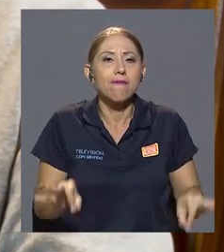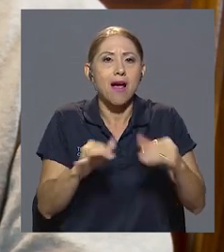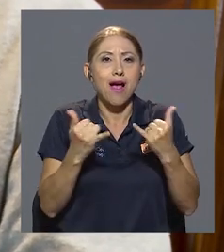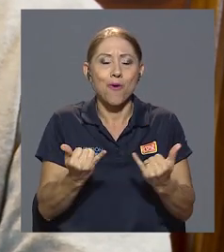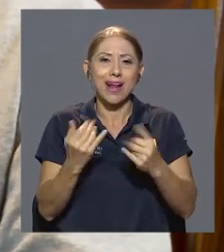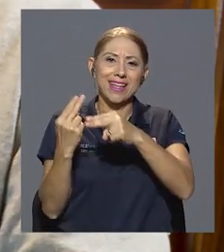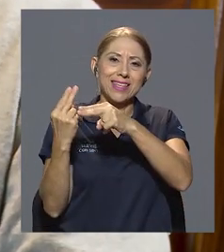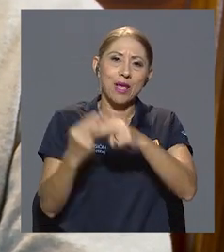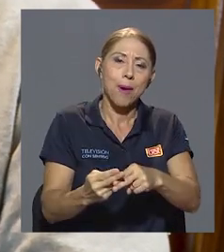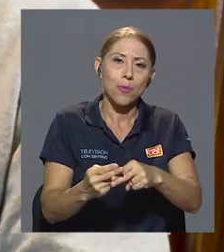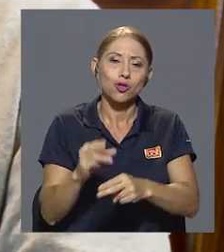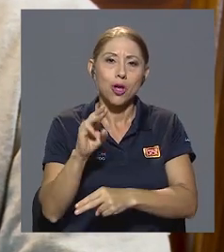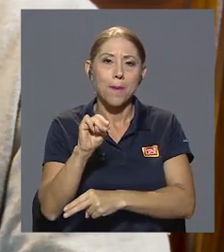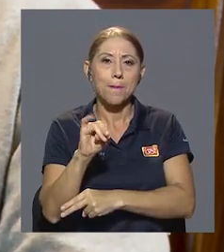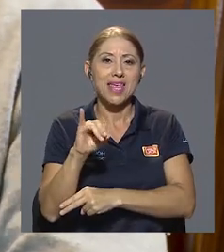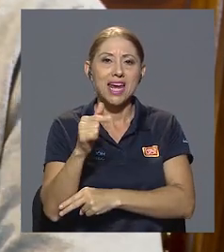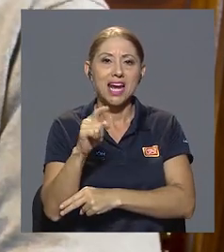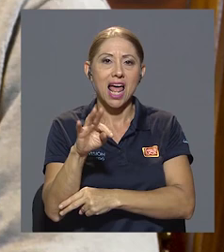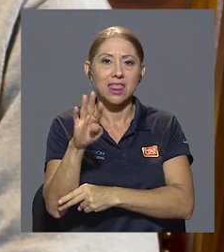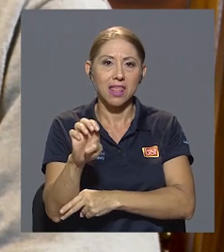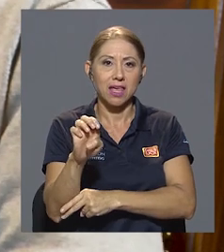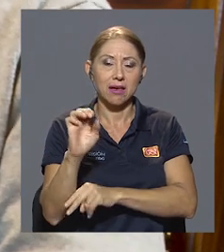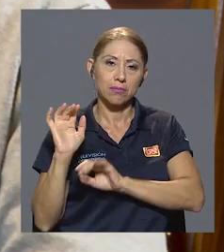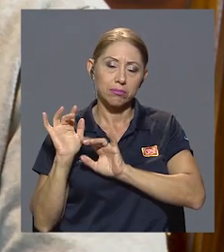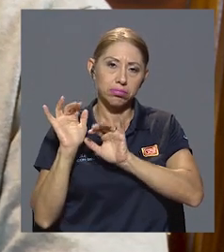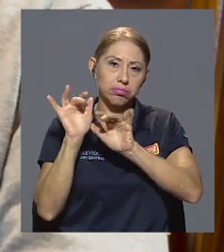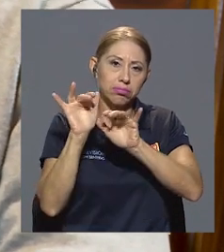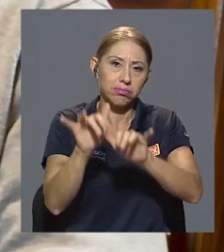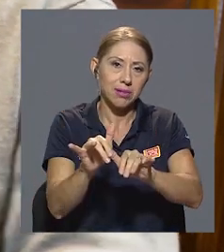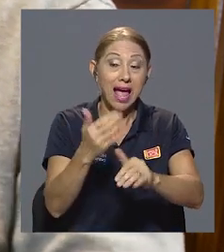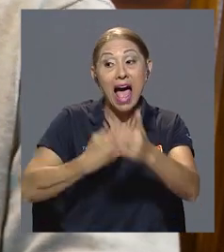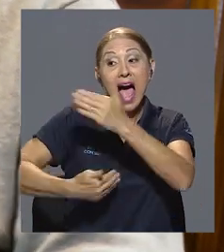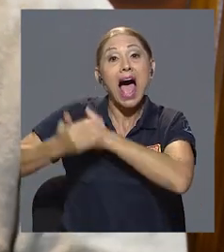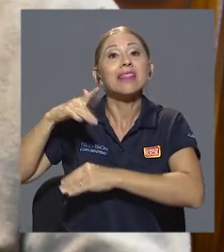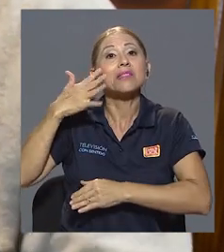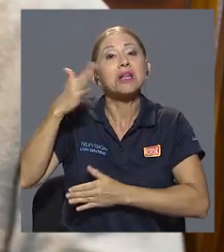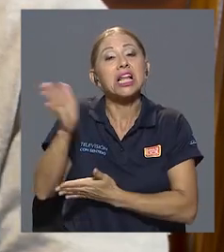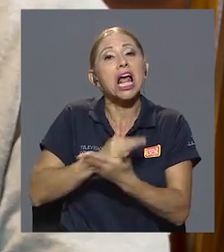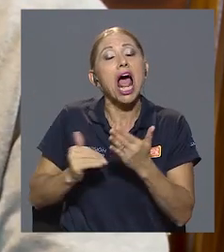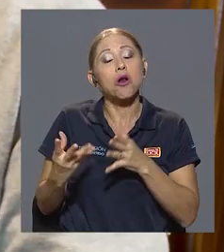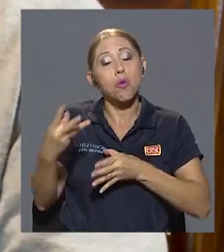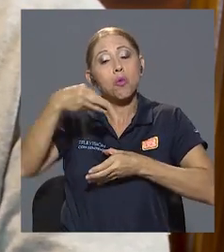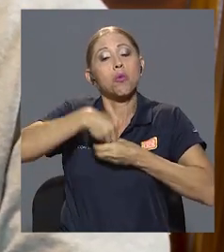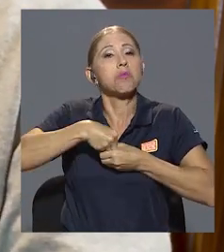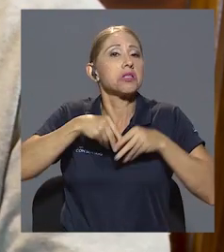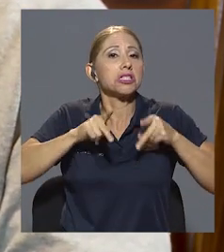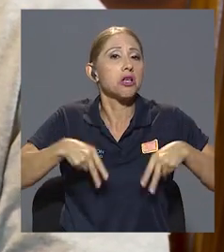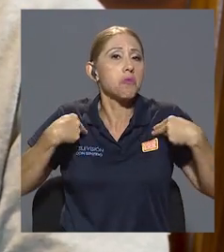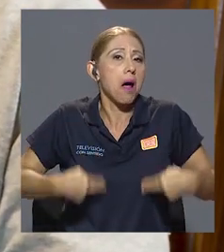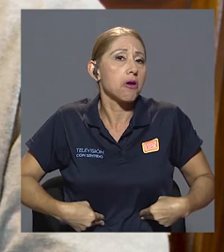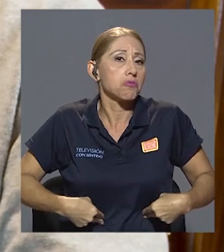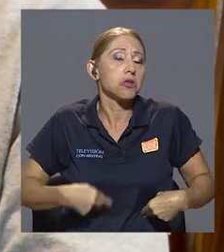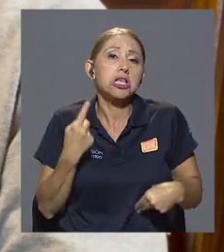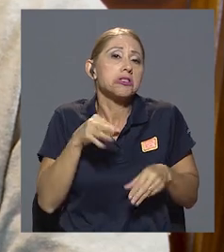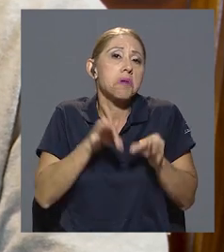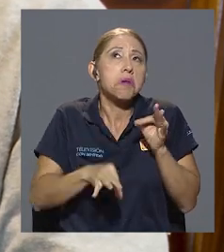y que llamamos inmigrante antes pareciera que que era más bien consustancial al ser humano cambiarse